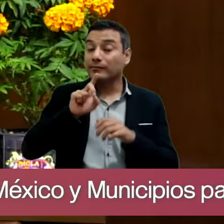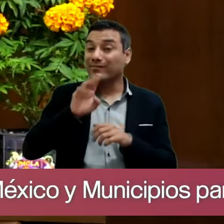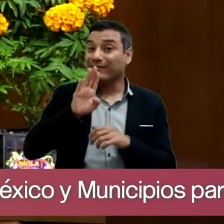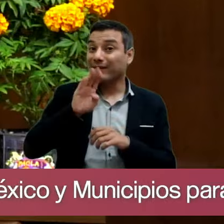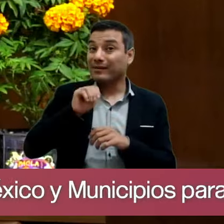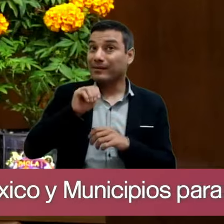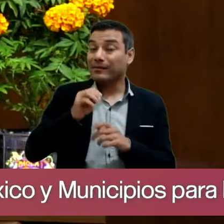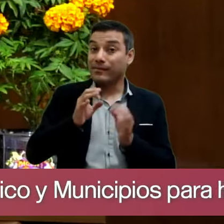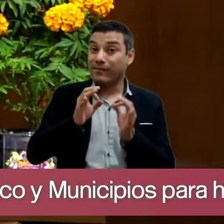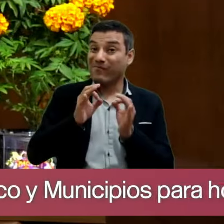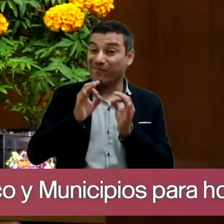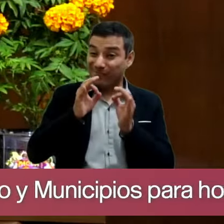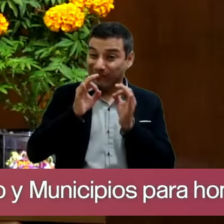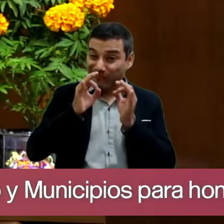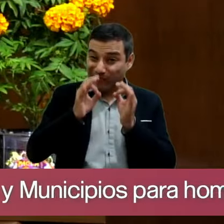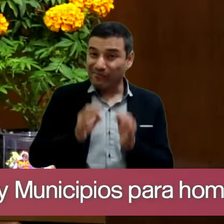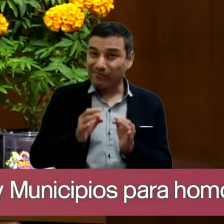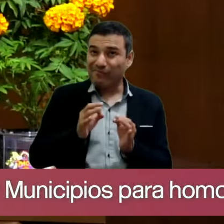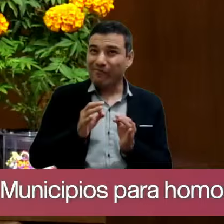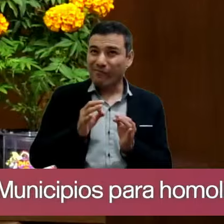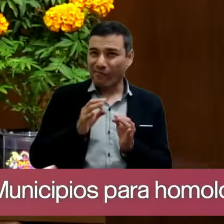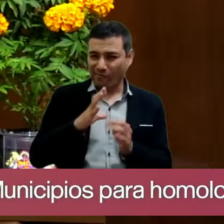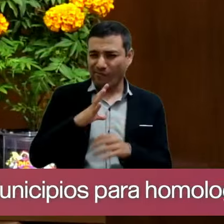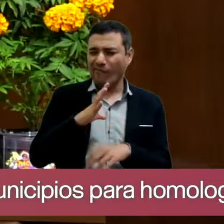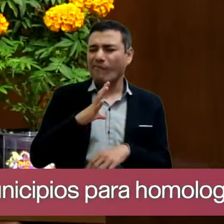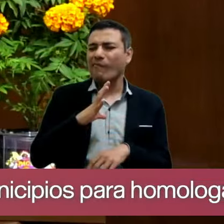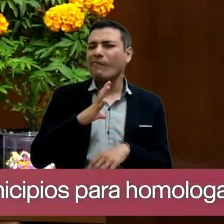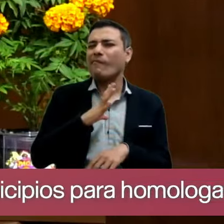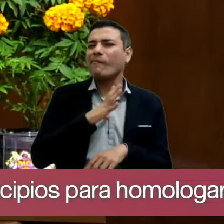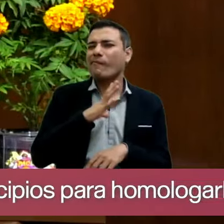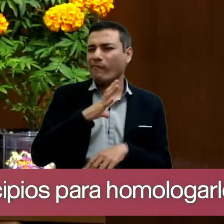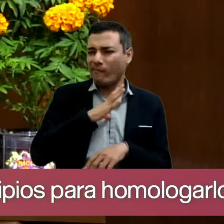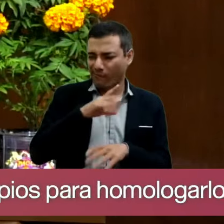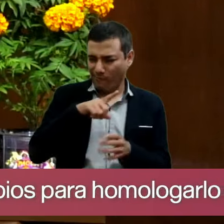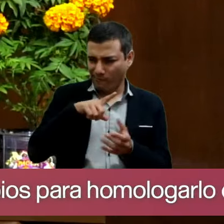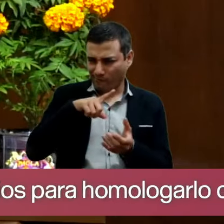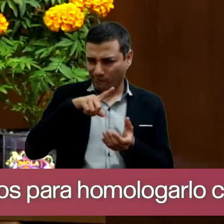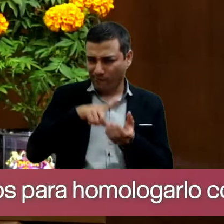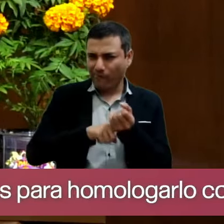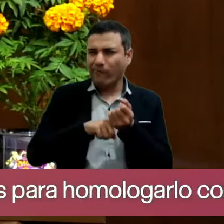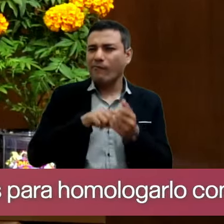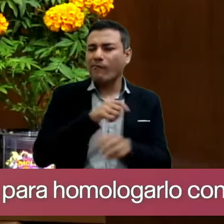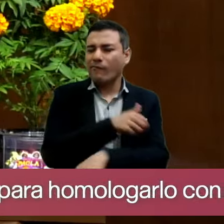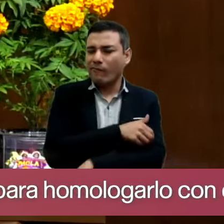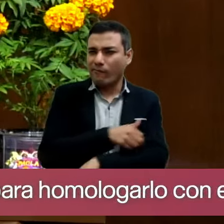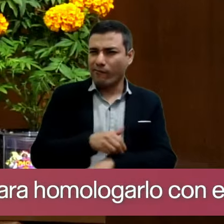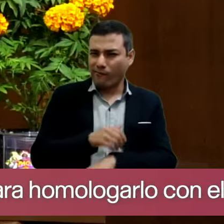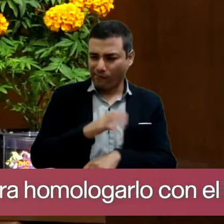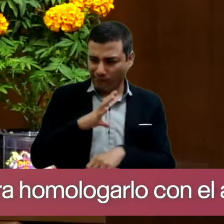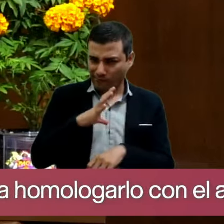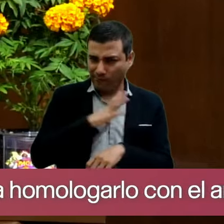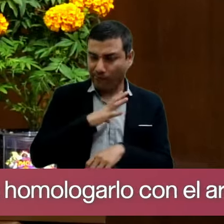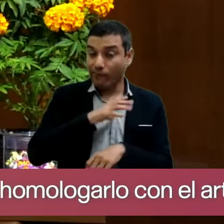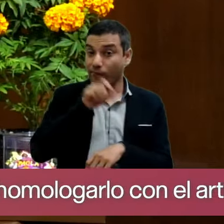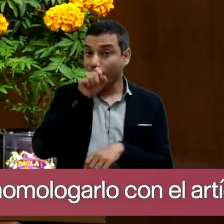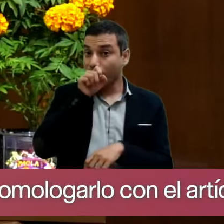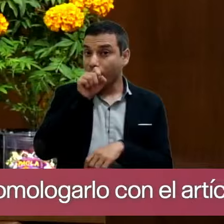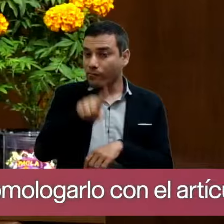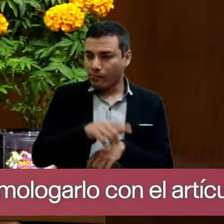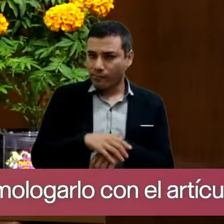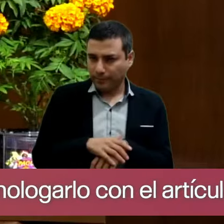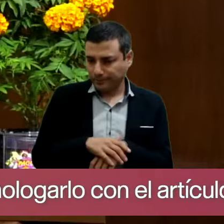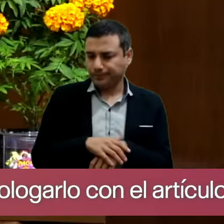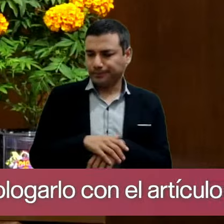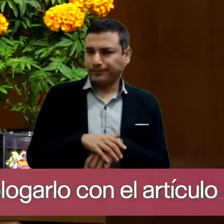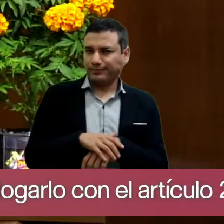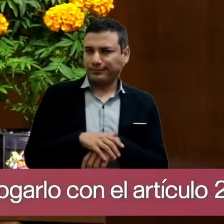16,639 tenían alguna relación familiar. Asimismo, en el combate al